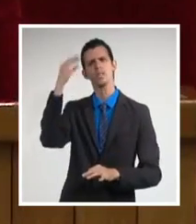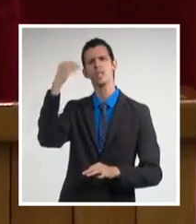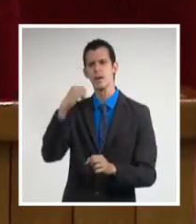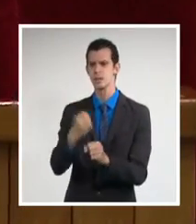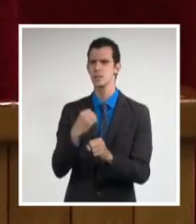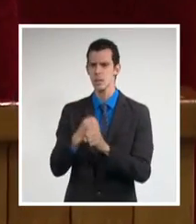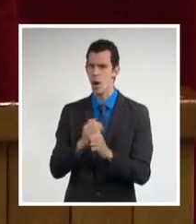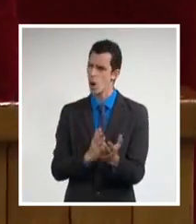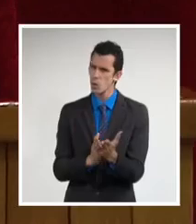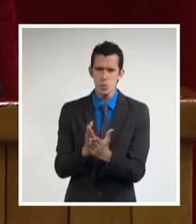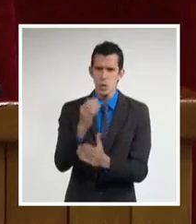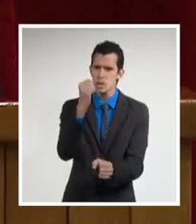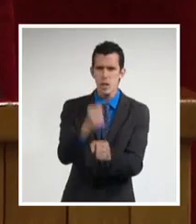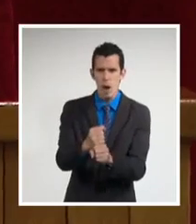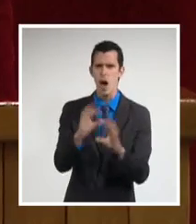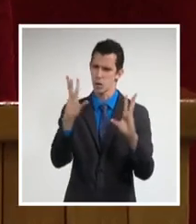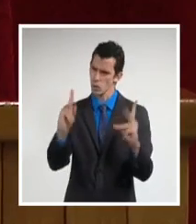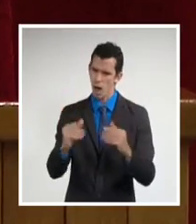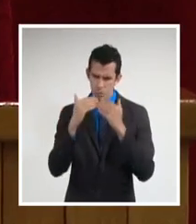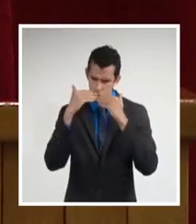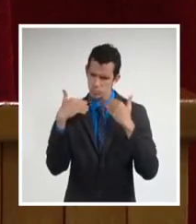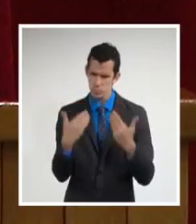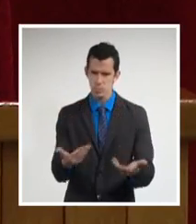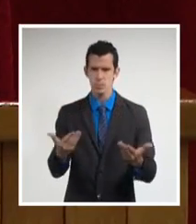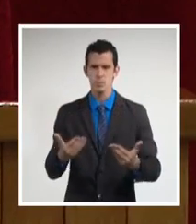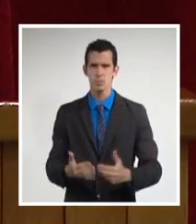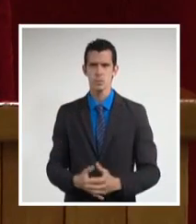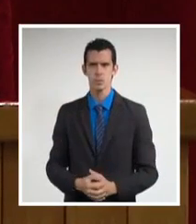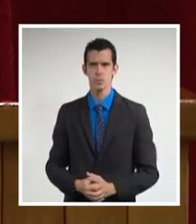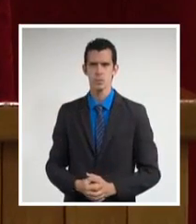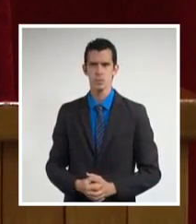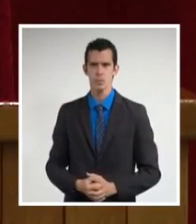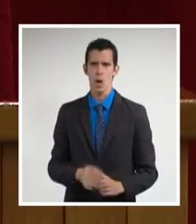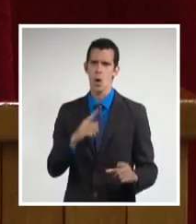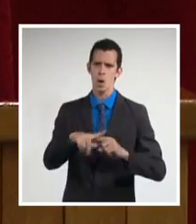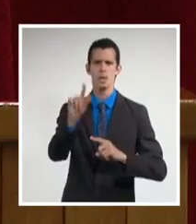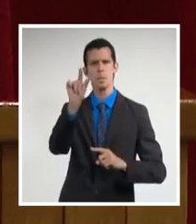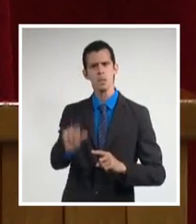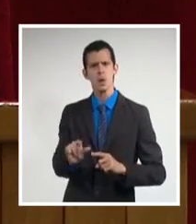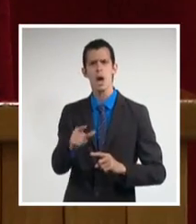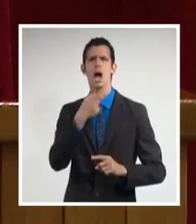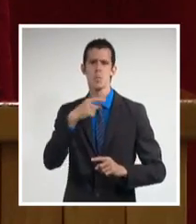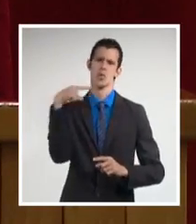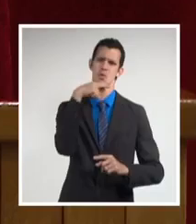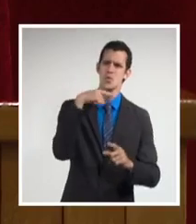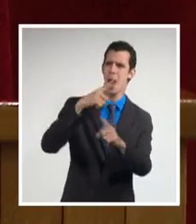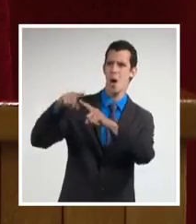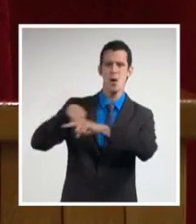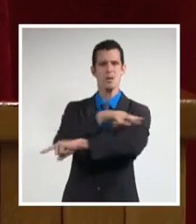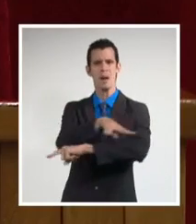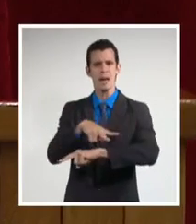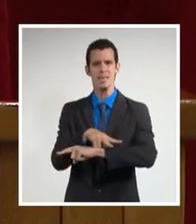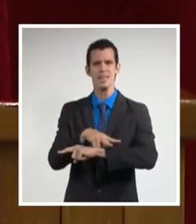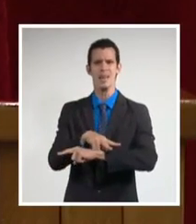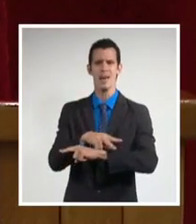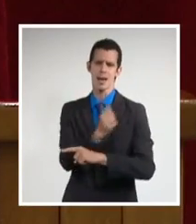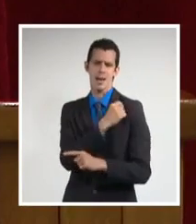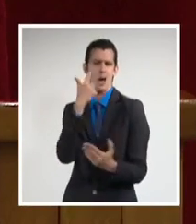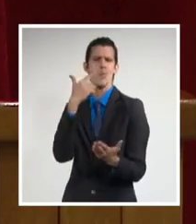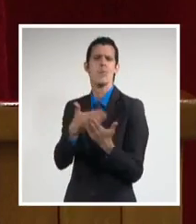andar. Otros lo han emprendido antes y nos han dejado lecciones, positivas o negativas, que